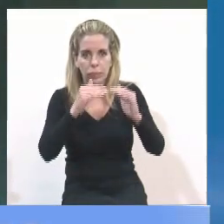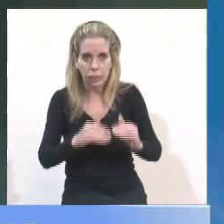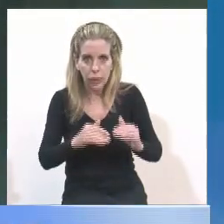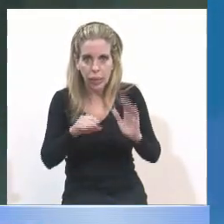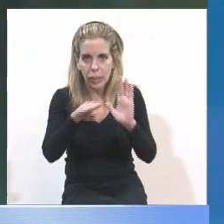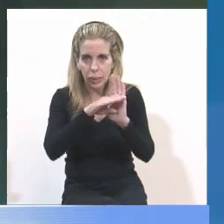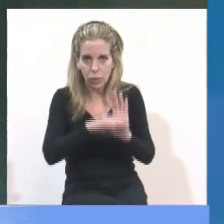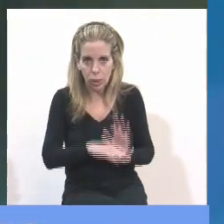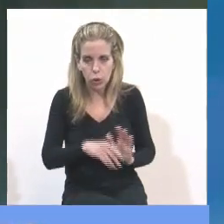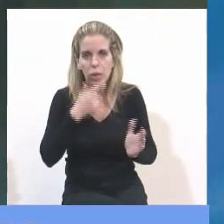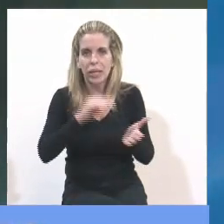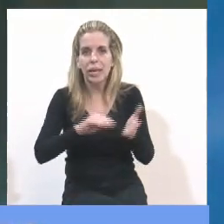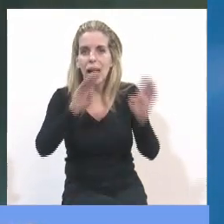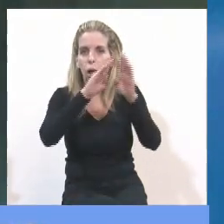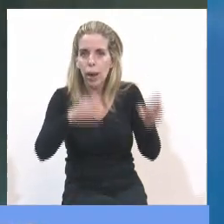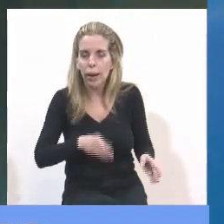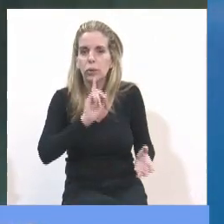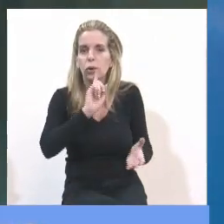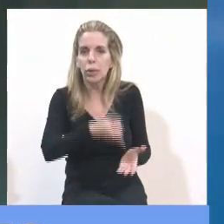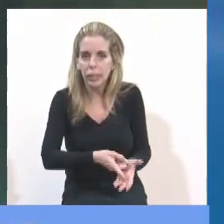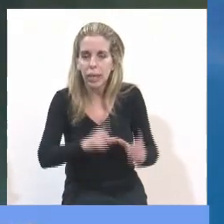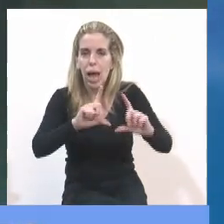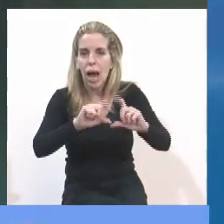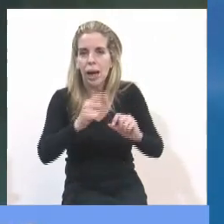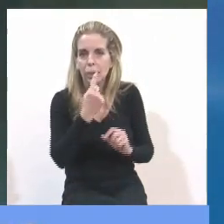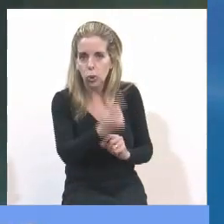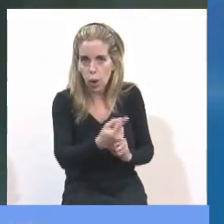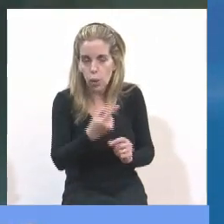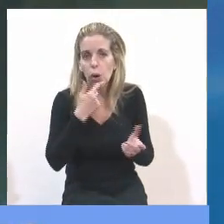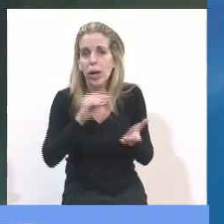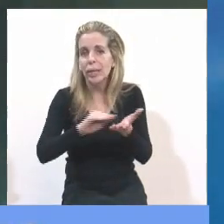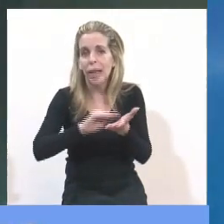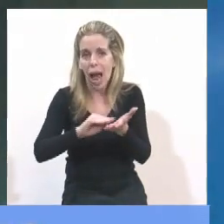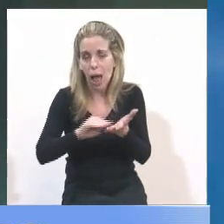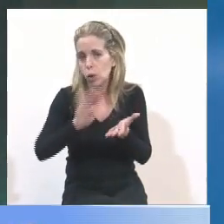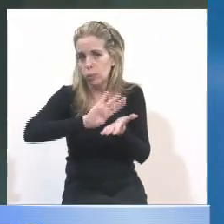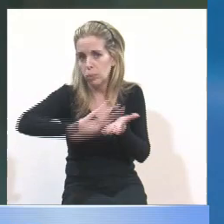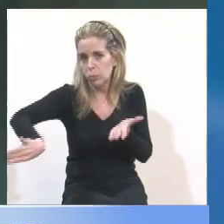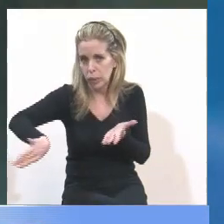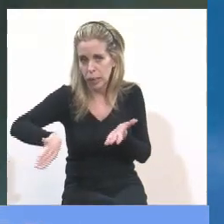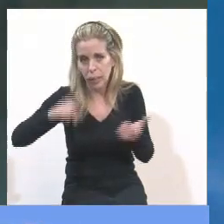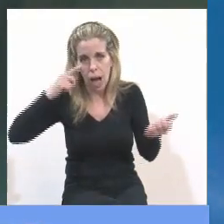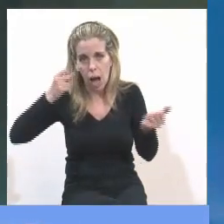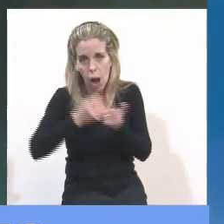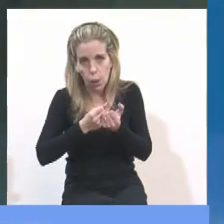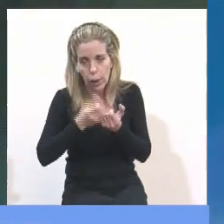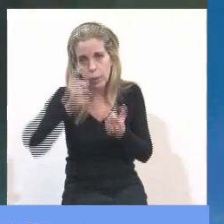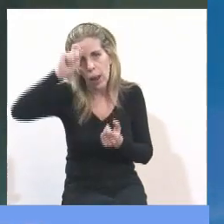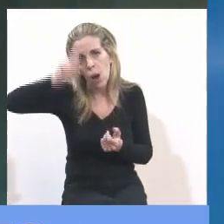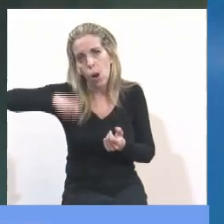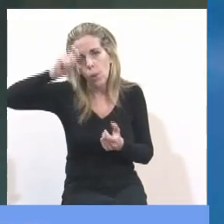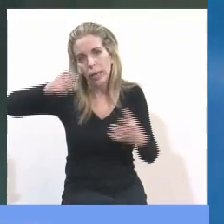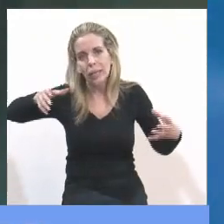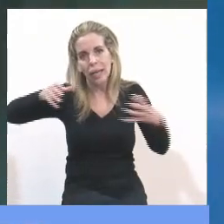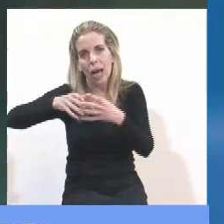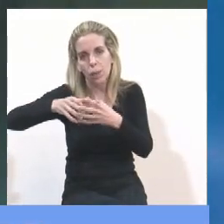el Senado de la Nación resuelve, artículo 1, el Senado rechaza su acuerdo para el traslado del juez de Cámara del Tribunal